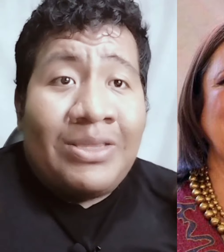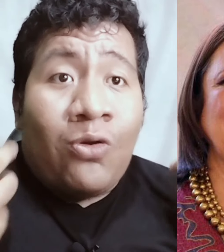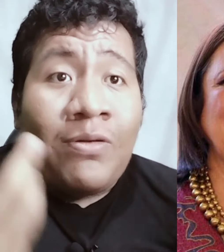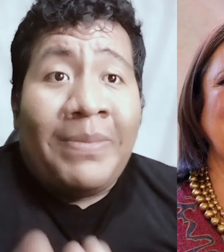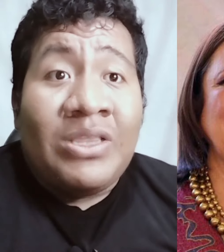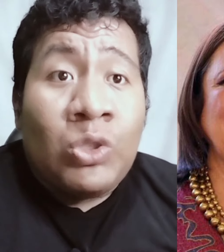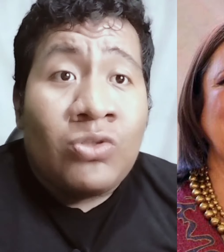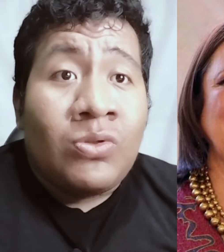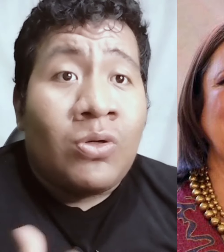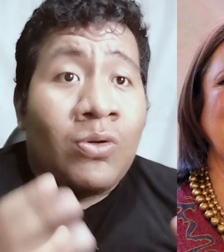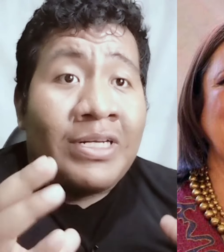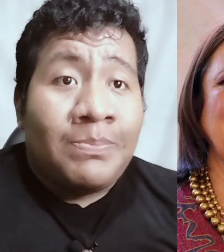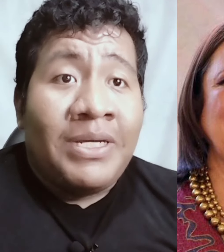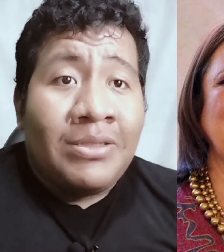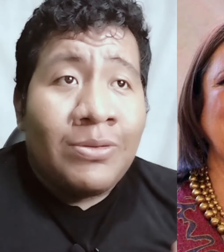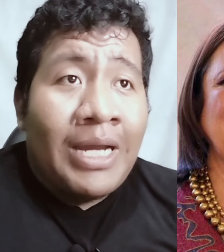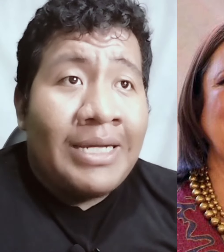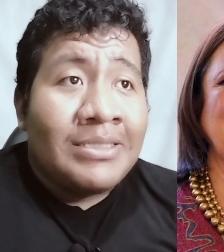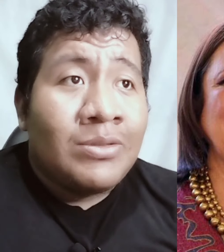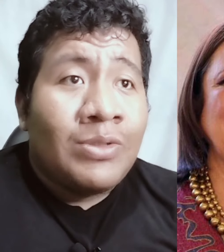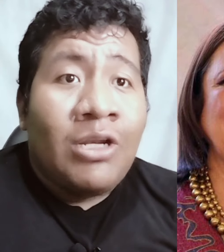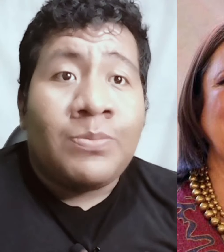El PAN, Acción Nacional, realmente no entiende de sus errores, no entiende de su pasado tormentoso con